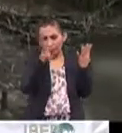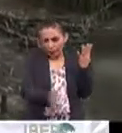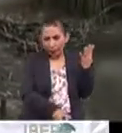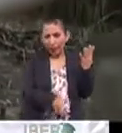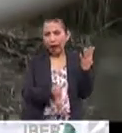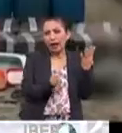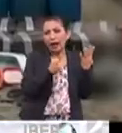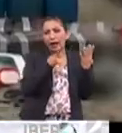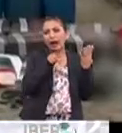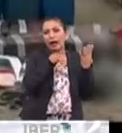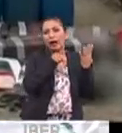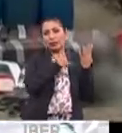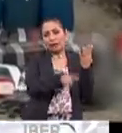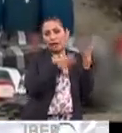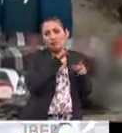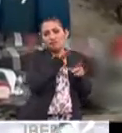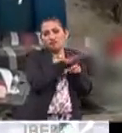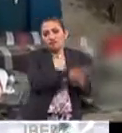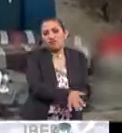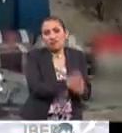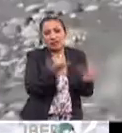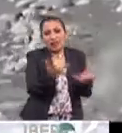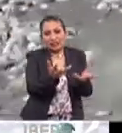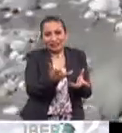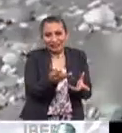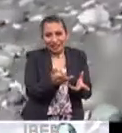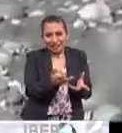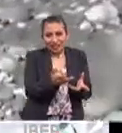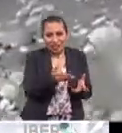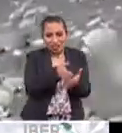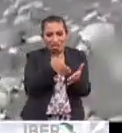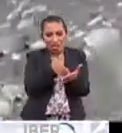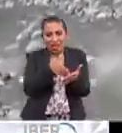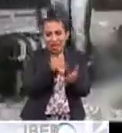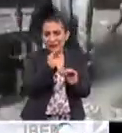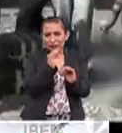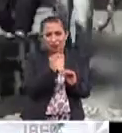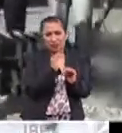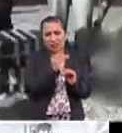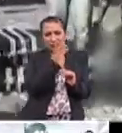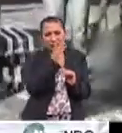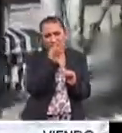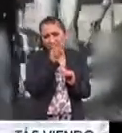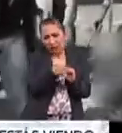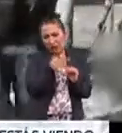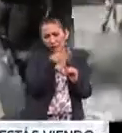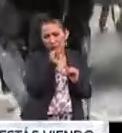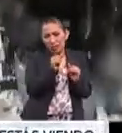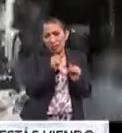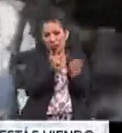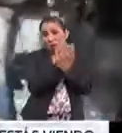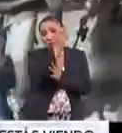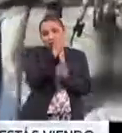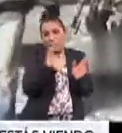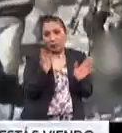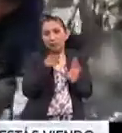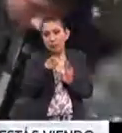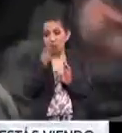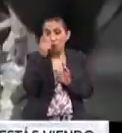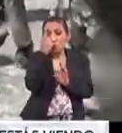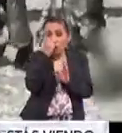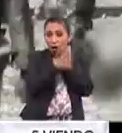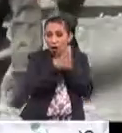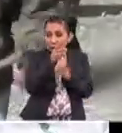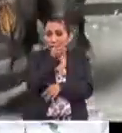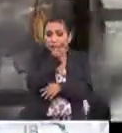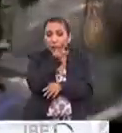reales de presión que se puedan ejercer son limitadas, eso sin duda alguna. Lo que sí